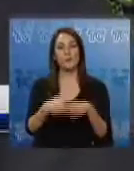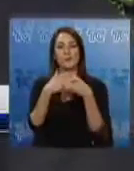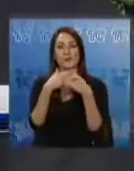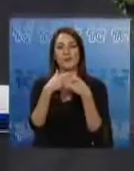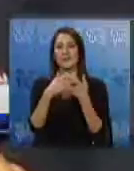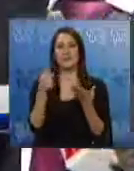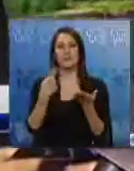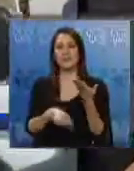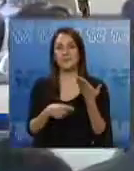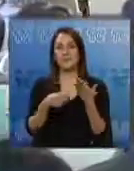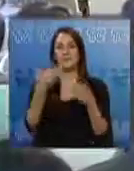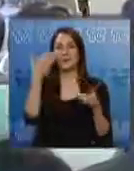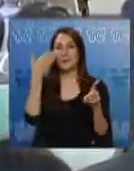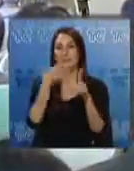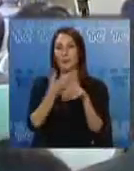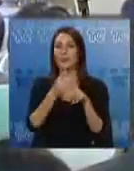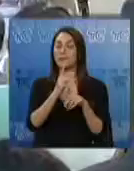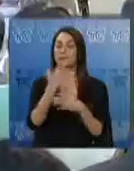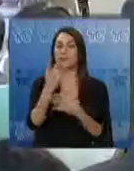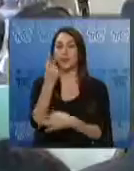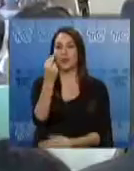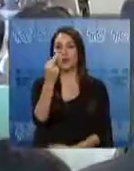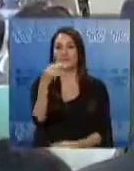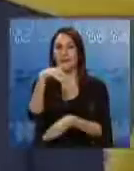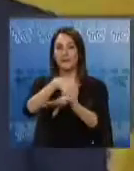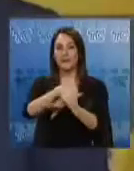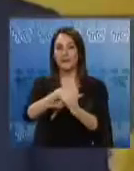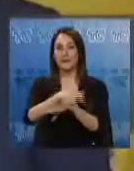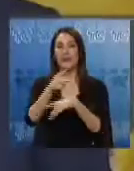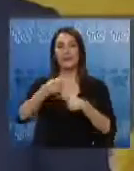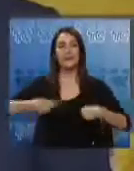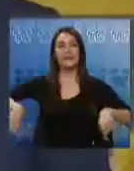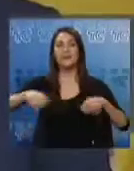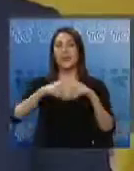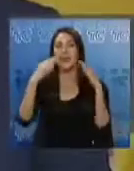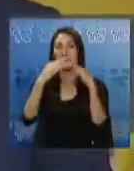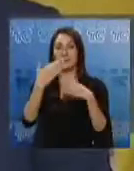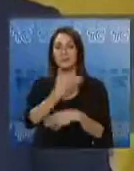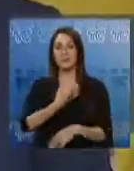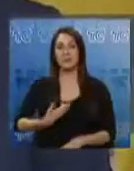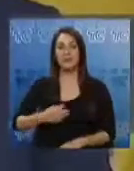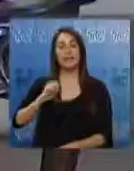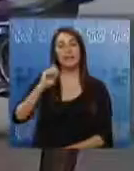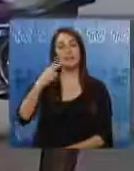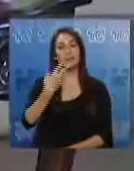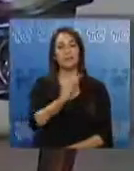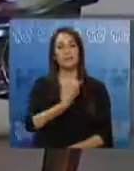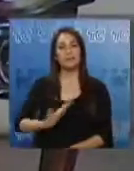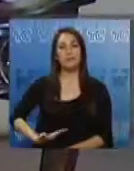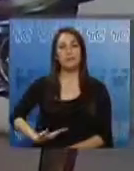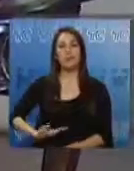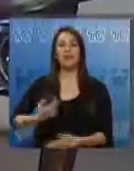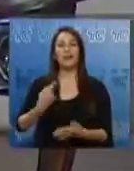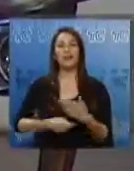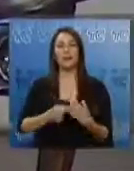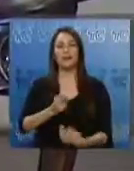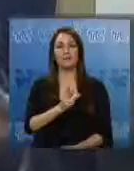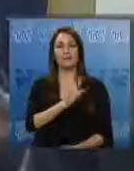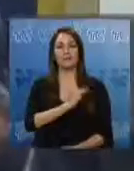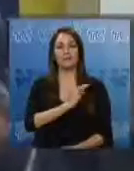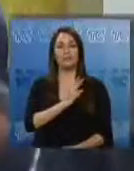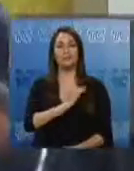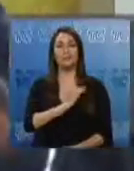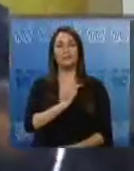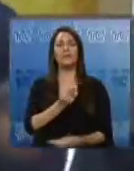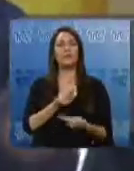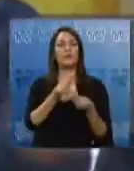una cohesión. Al mediodía, en el Salón Amarillo del Palacio de Carondelet, el segundo mandatario entregó el Premio Nacional Eugenio Espejo a tres